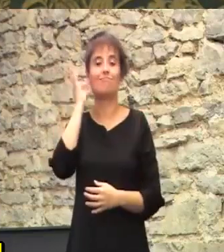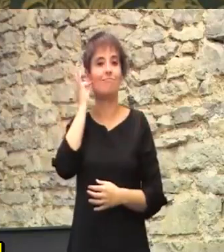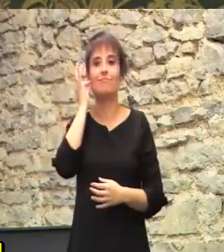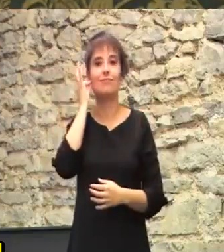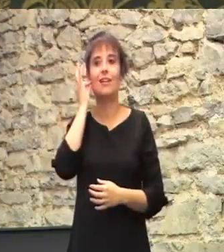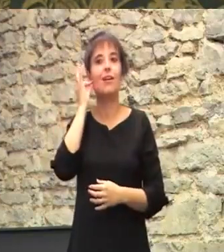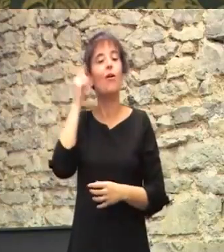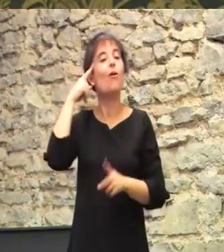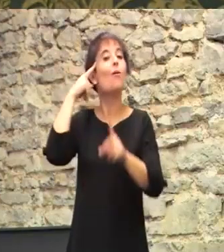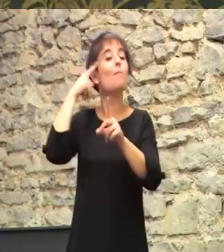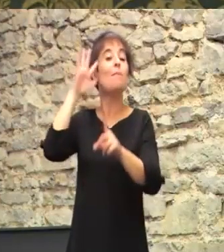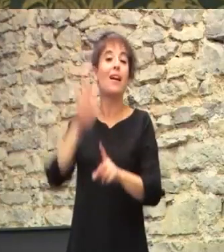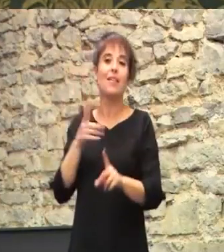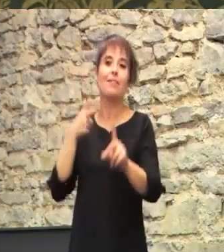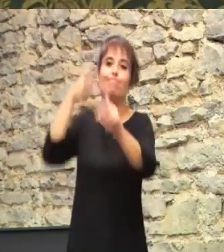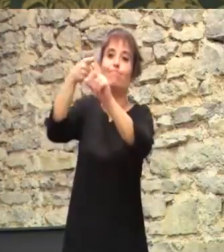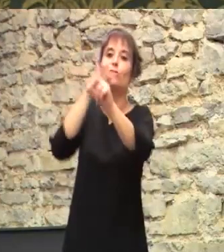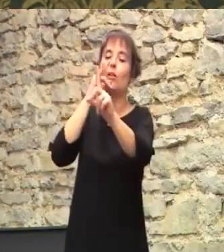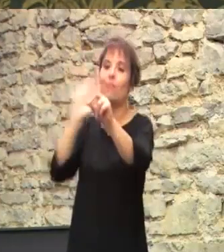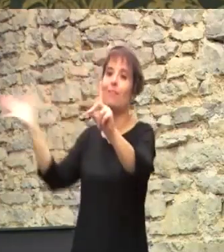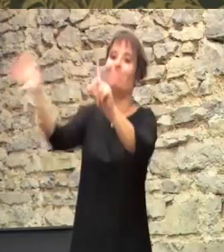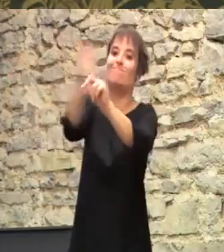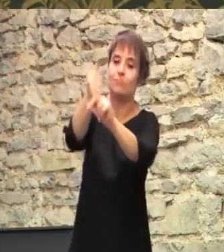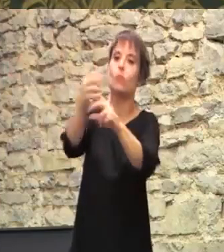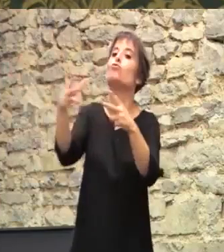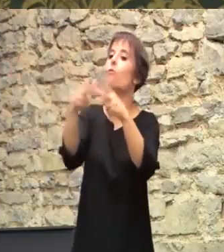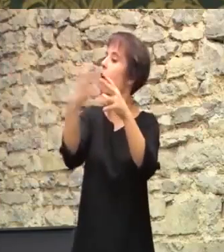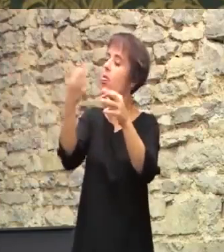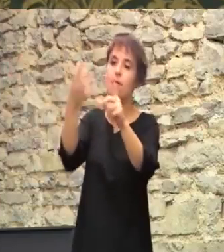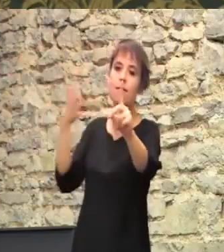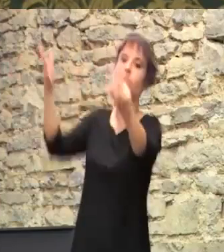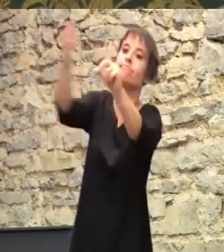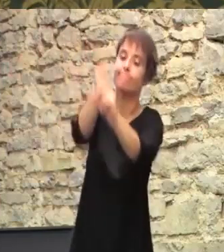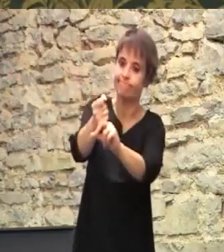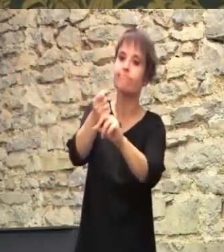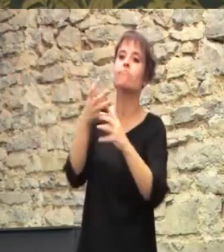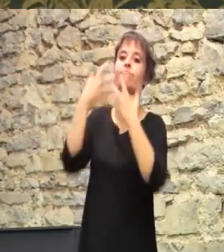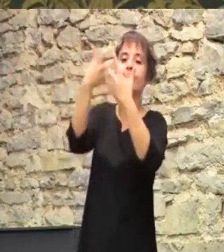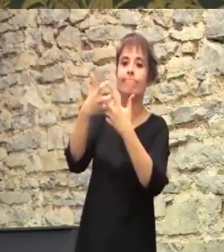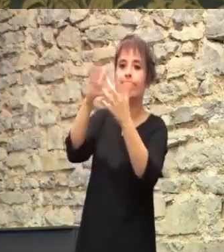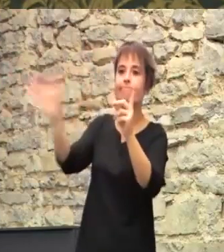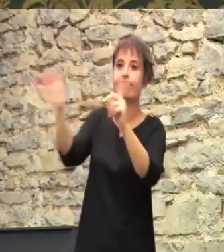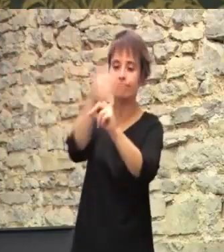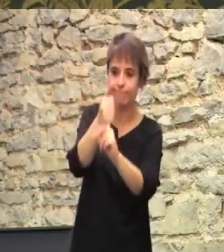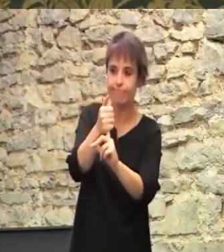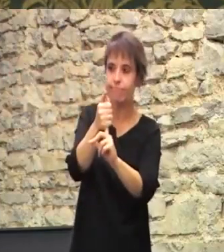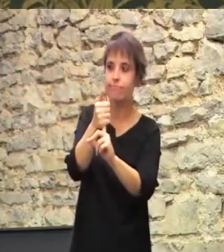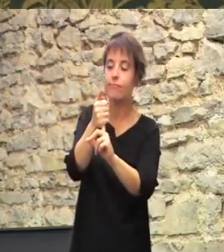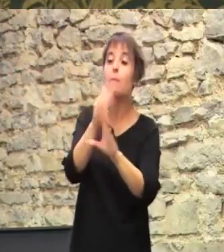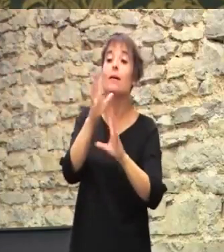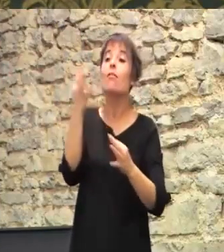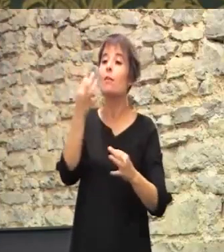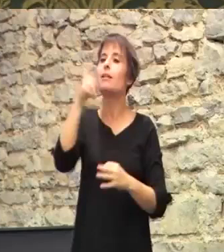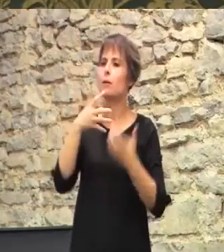conquista social sigue siendo un reto que todavía tenemos las mujeres como colectivo pero que tiene también un componente